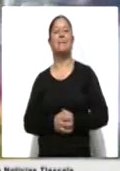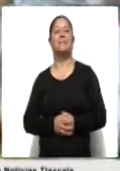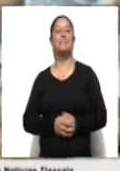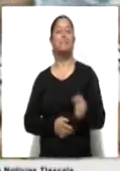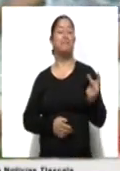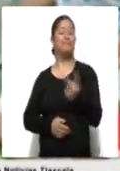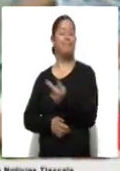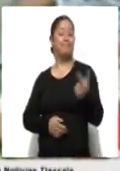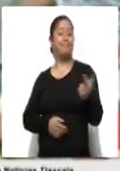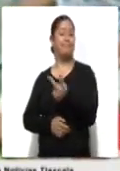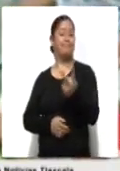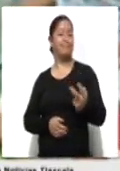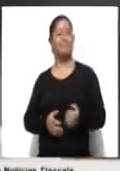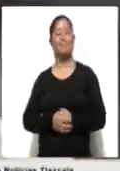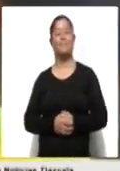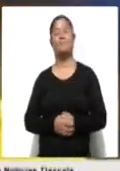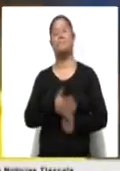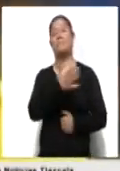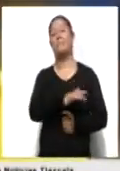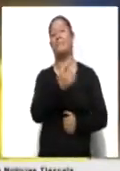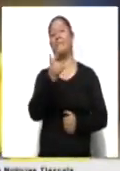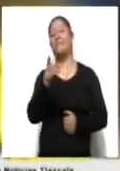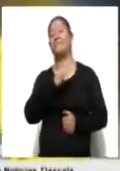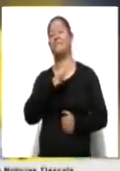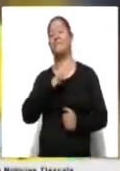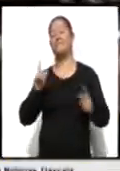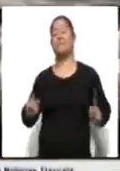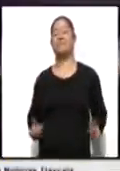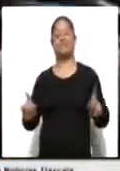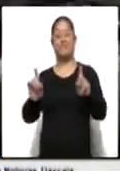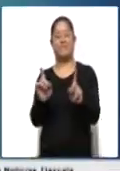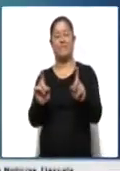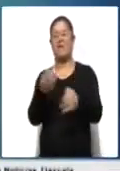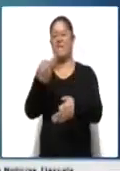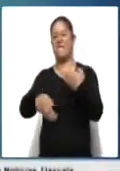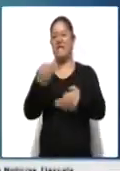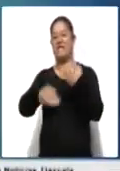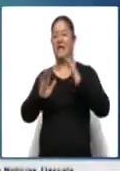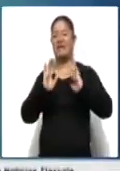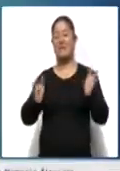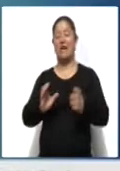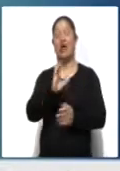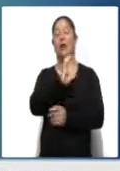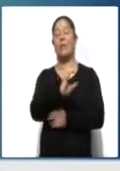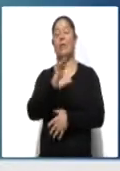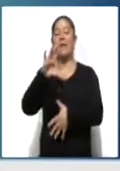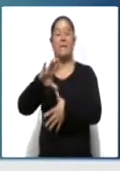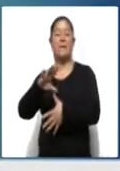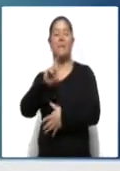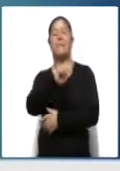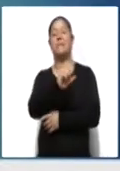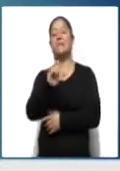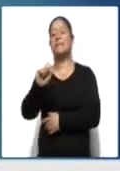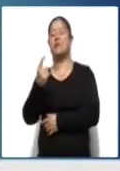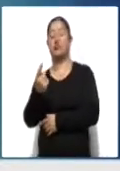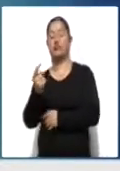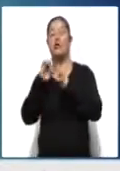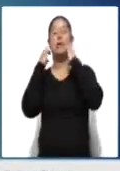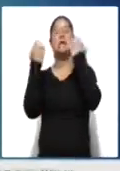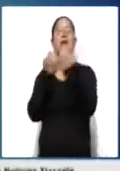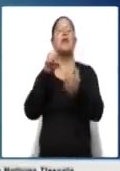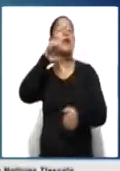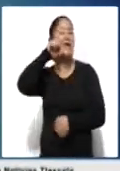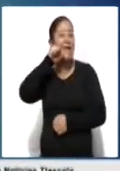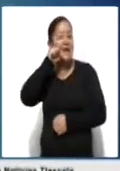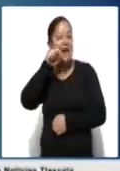El sábado 10 de junio se enfrentarán Brasil y Argentina por la final de la Copa América 2021 en el Estadio Maracaná, repleto